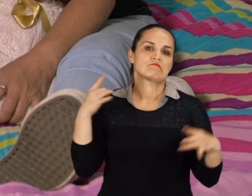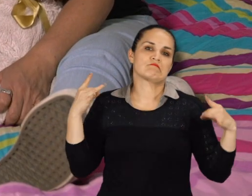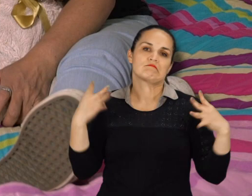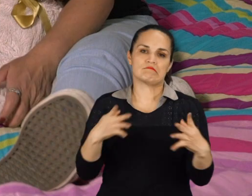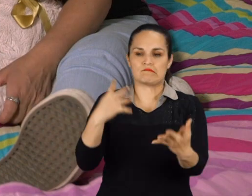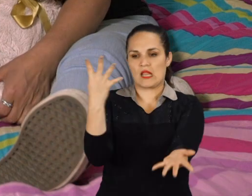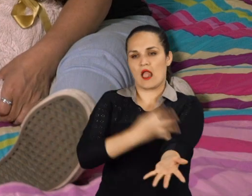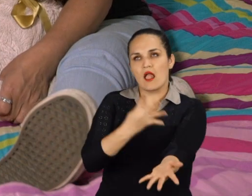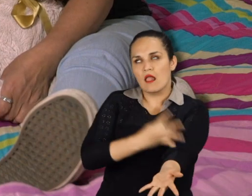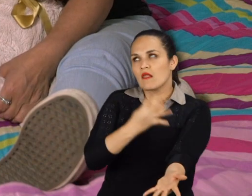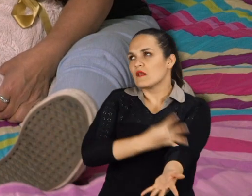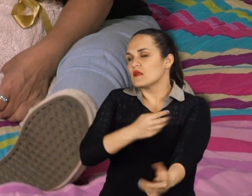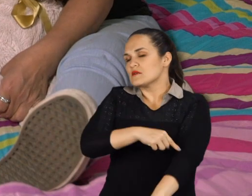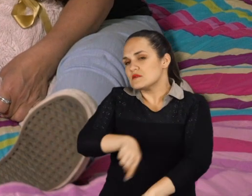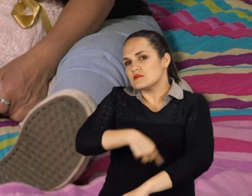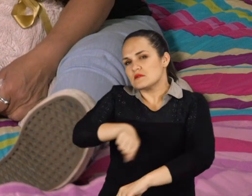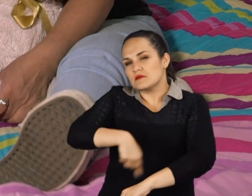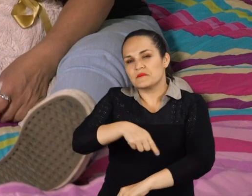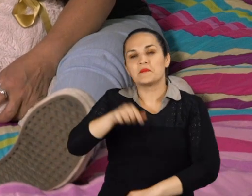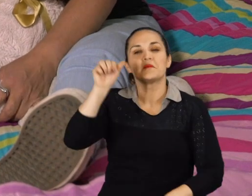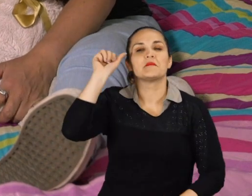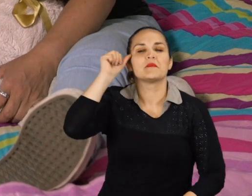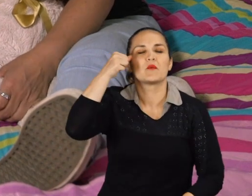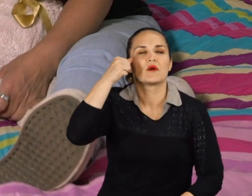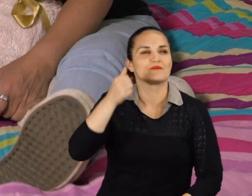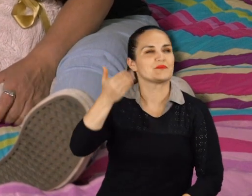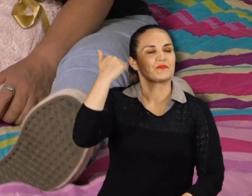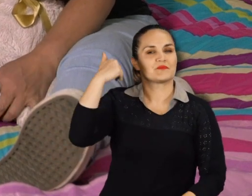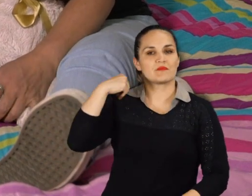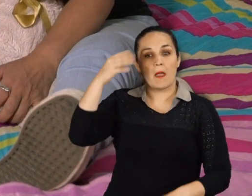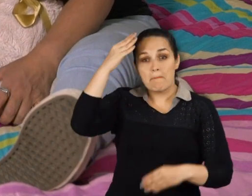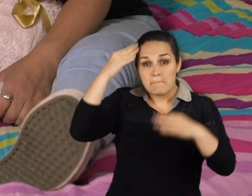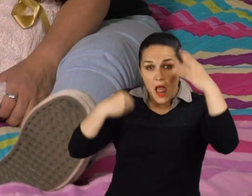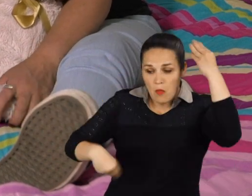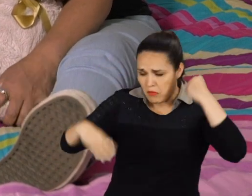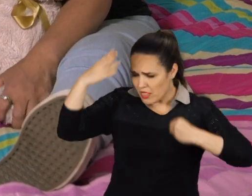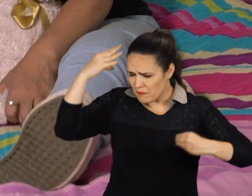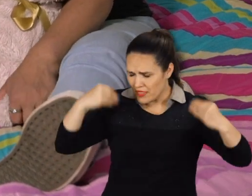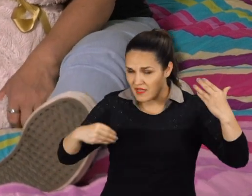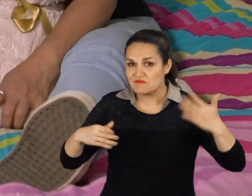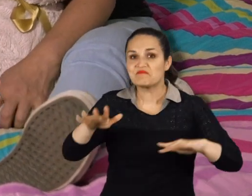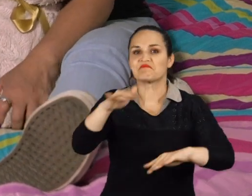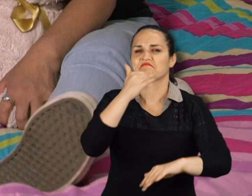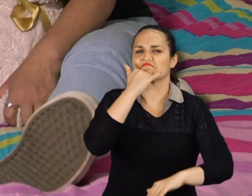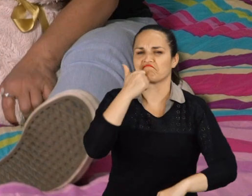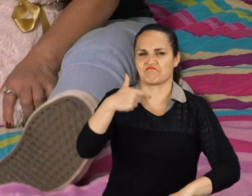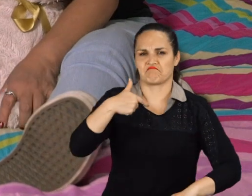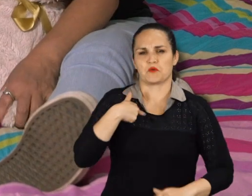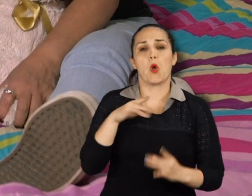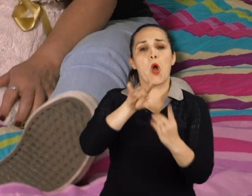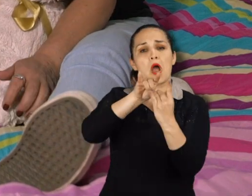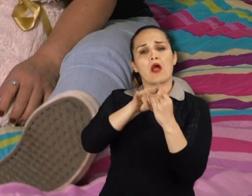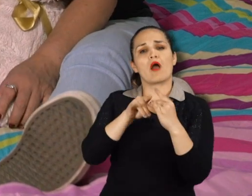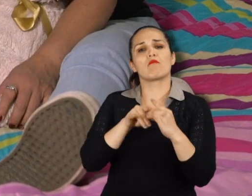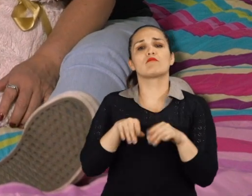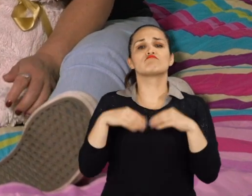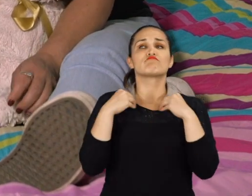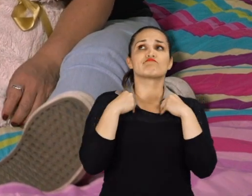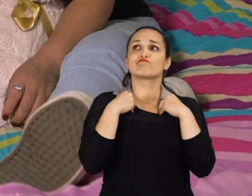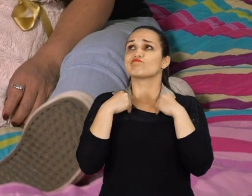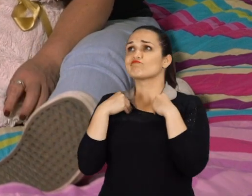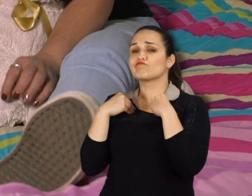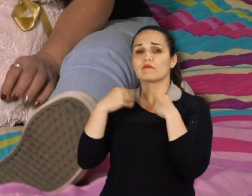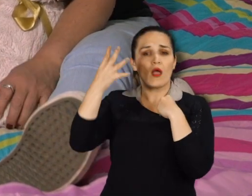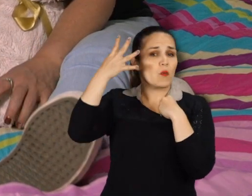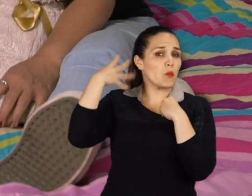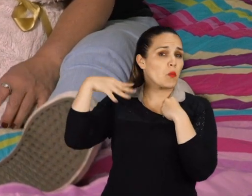cuando la vez que se me cayó el cabello, pues yo me la permanecí en la cama, entonces pues yo nunca me peiné. Entonces yo dije, no,